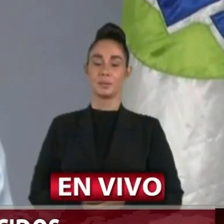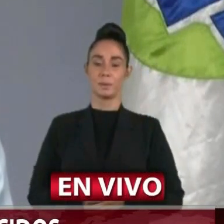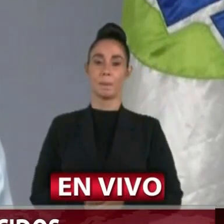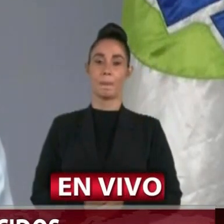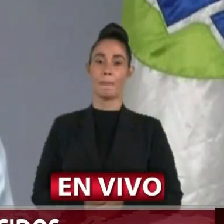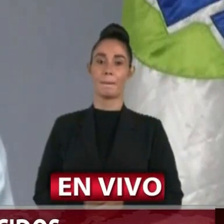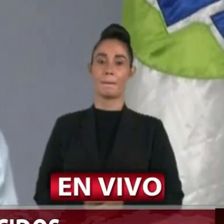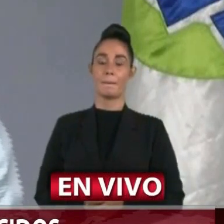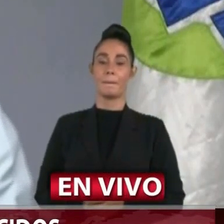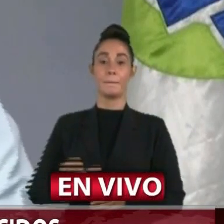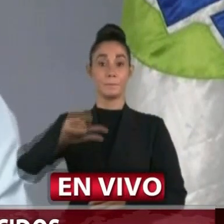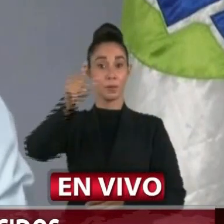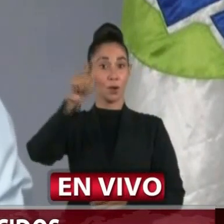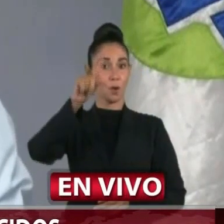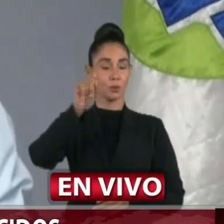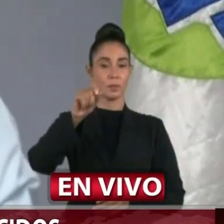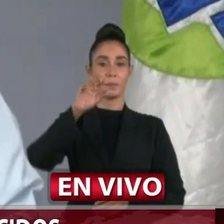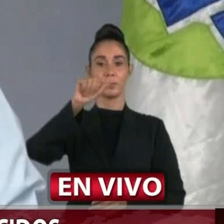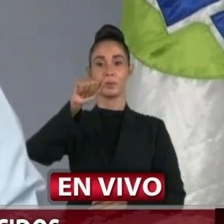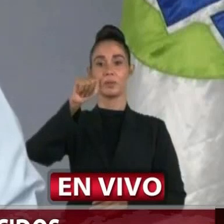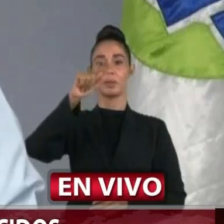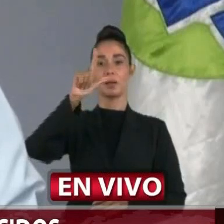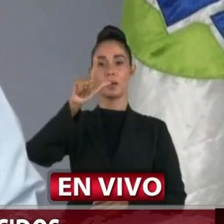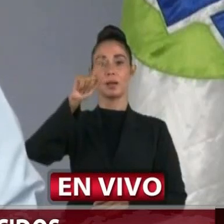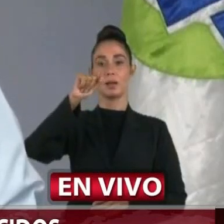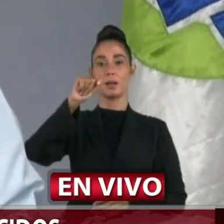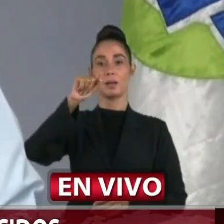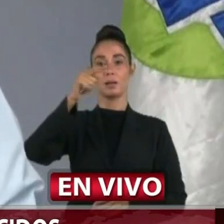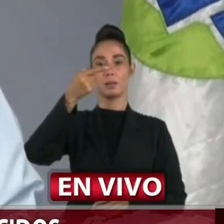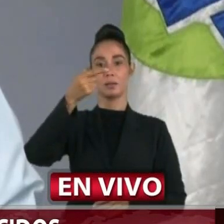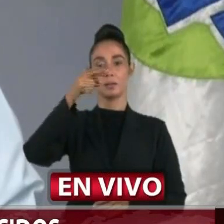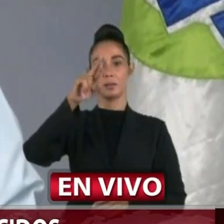Muchísimas gracias, Rodolfo. Pasamos con Altagracia Ortiz.